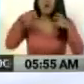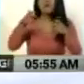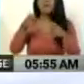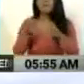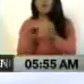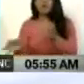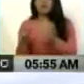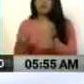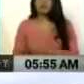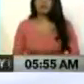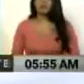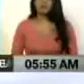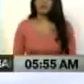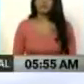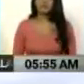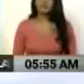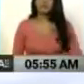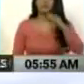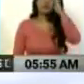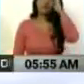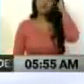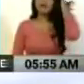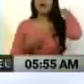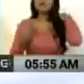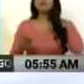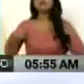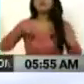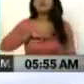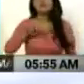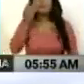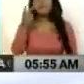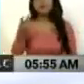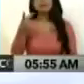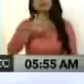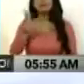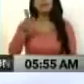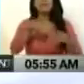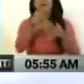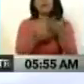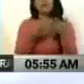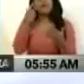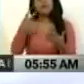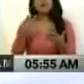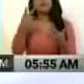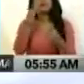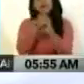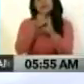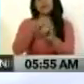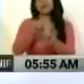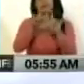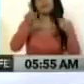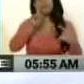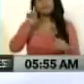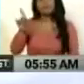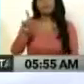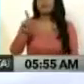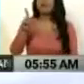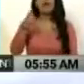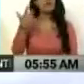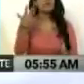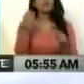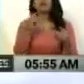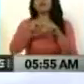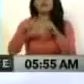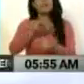provincia completamente independiente. Una vía antipatriota. Barry, nosotros veíamos en los periódicos, en los portales principales, nos dimos cuenta que en los medios privados no se